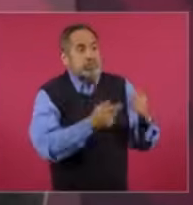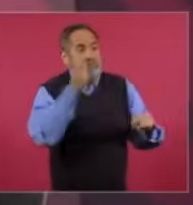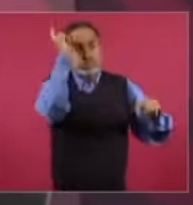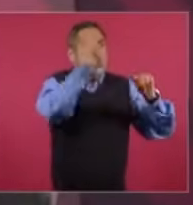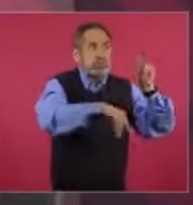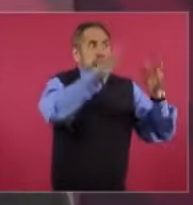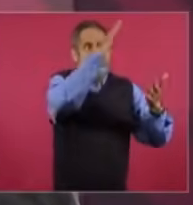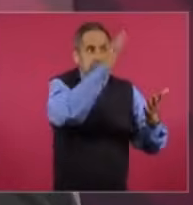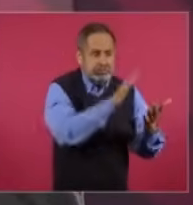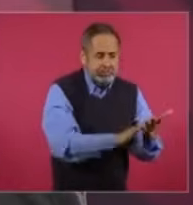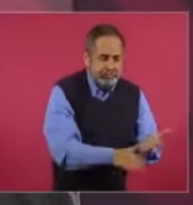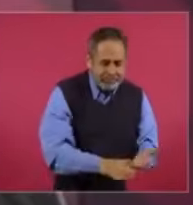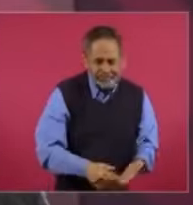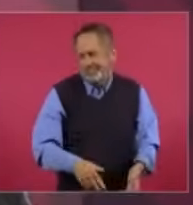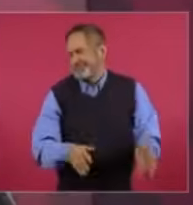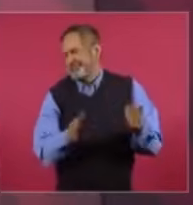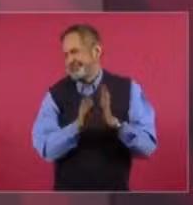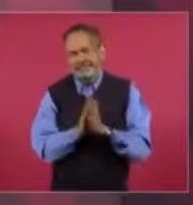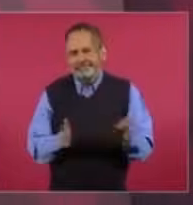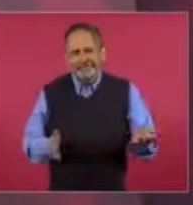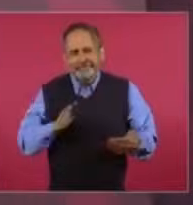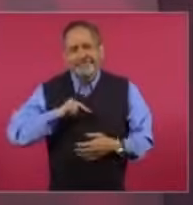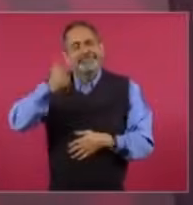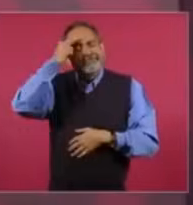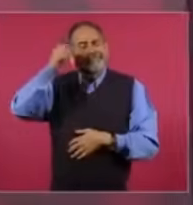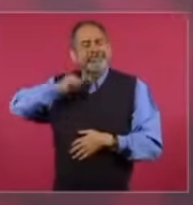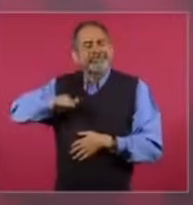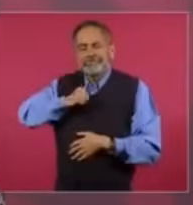Me acordé de una frase de Zarco